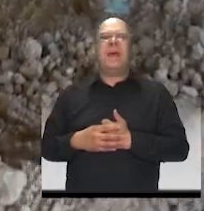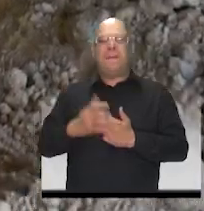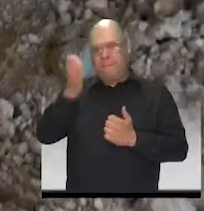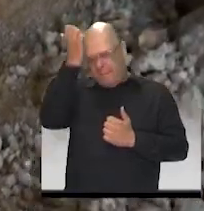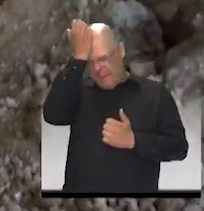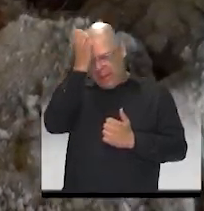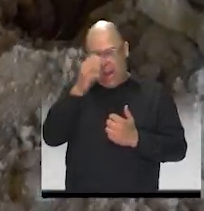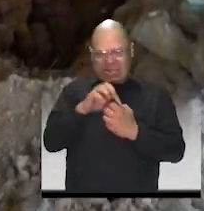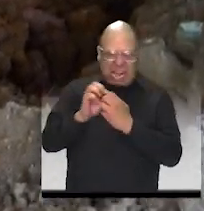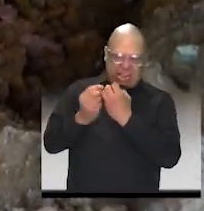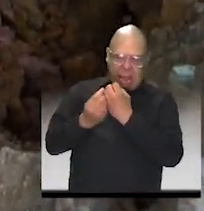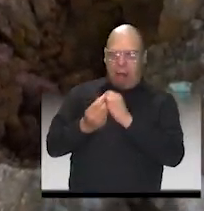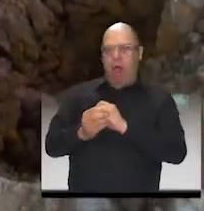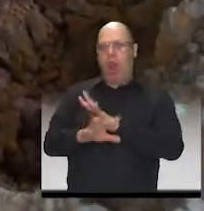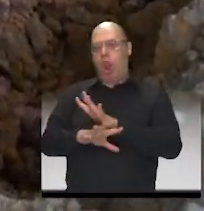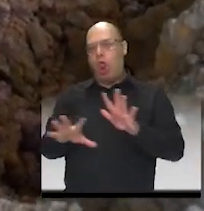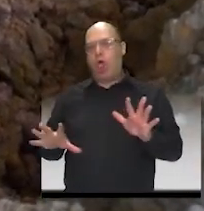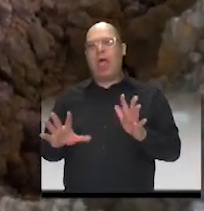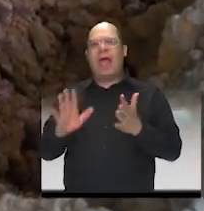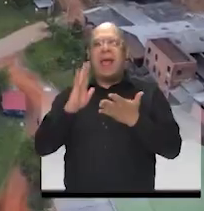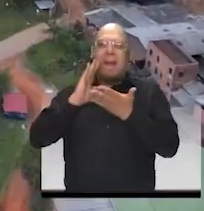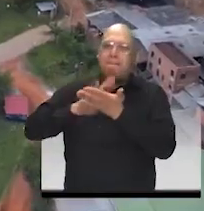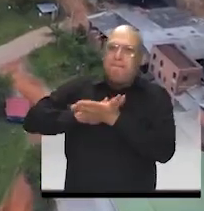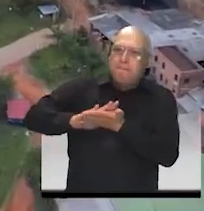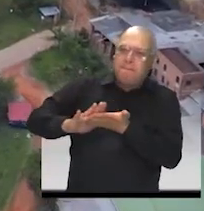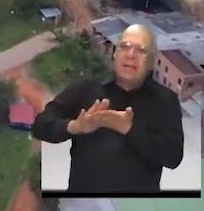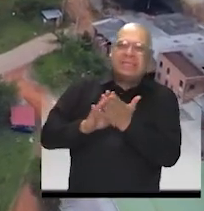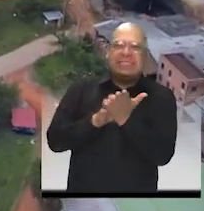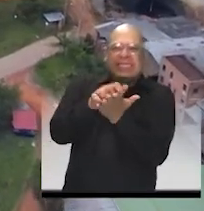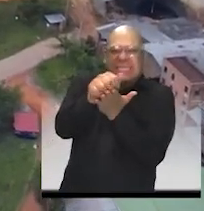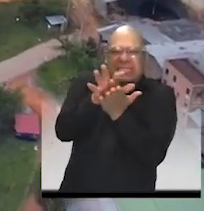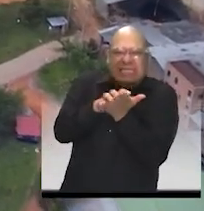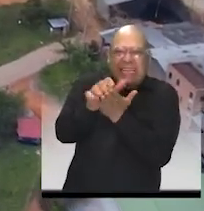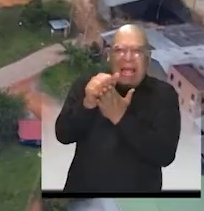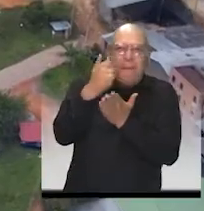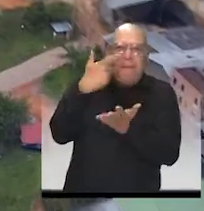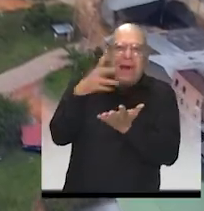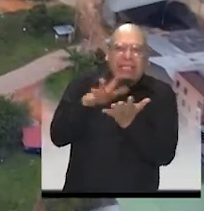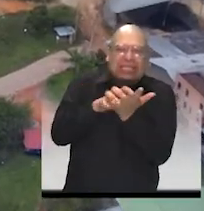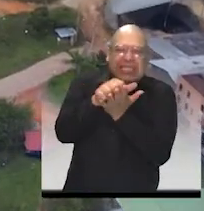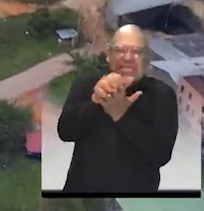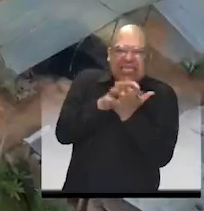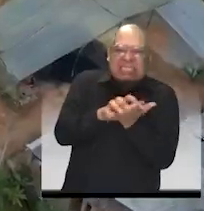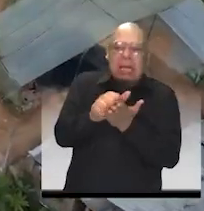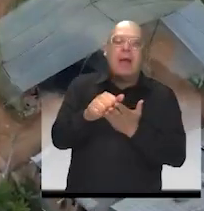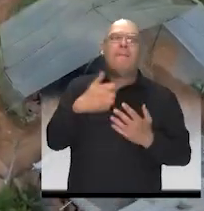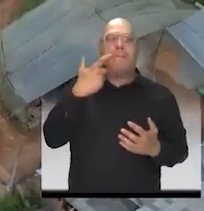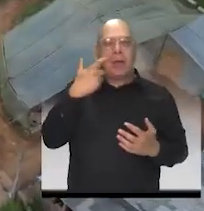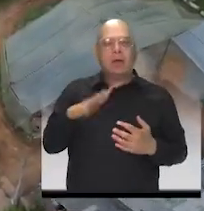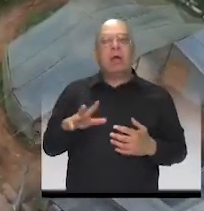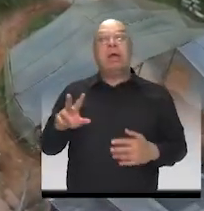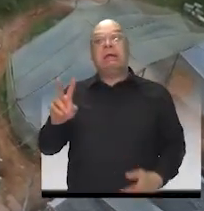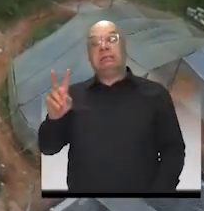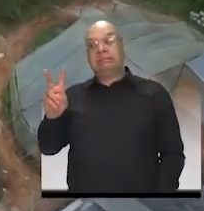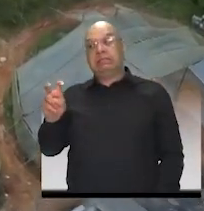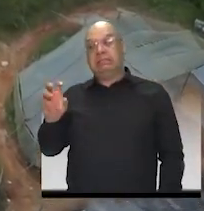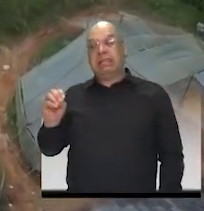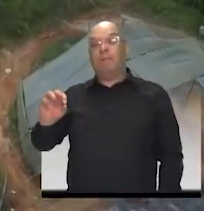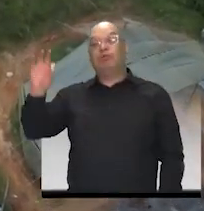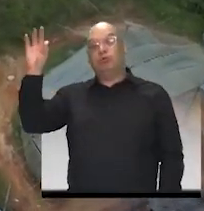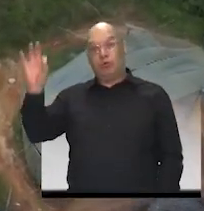piedras, que sea tipo limo o tipo arcilla, y aproximadamente un 70%, en el caso